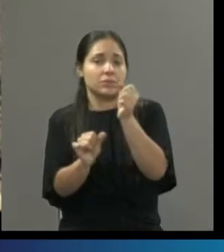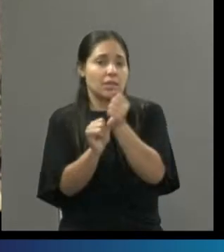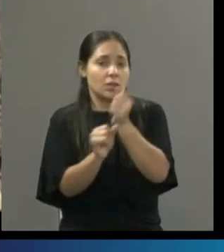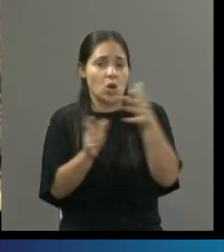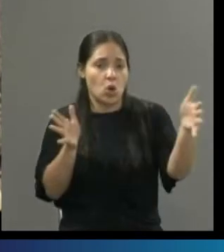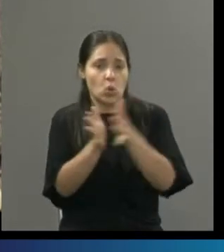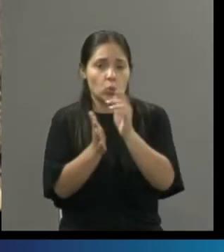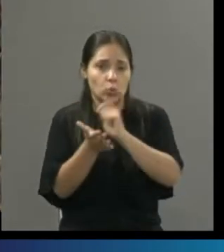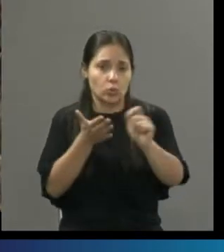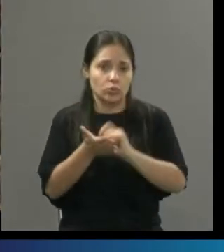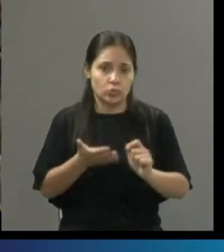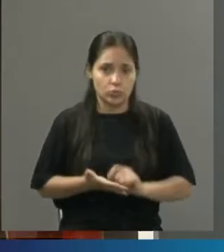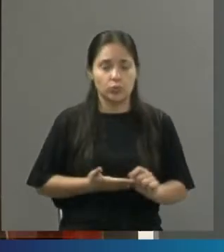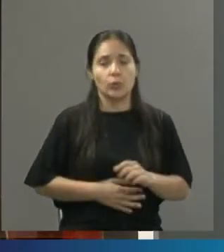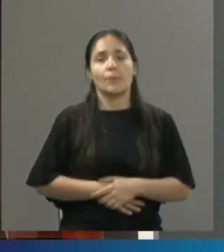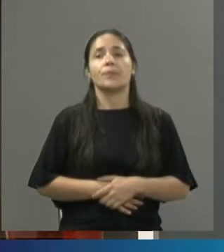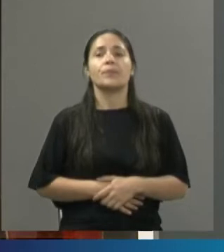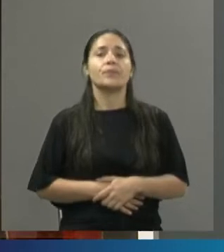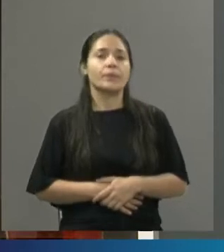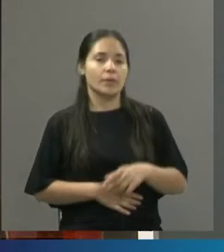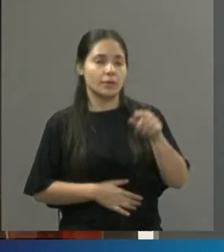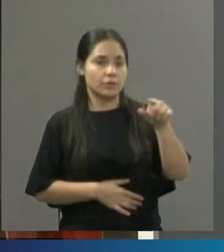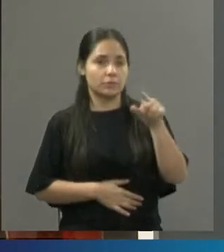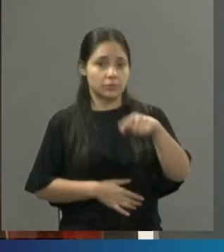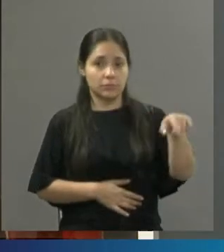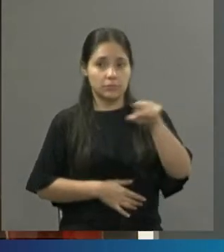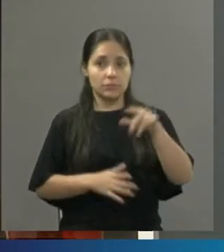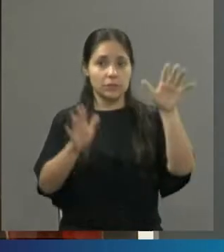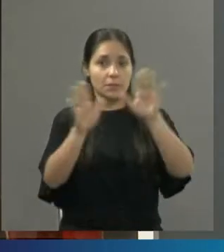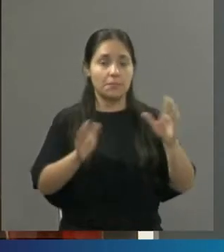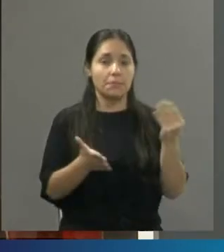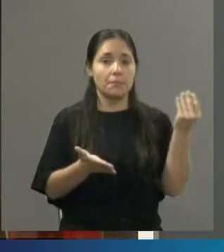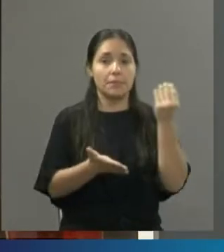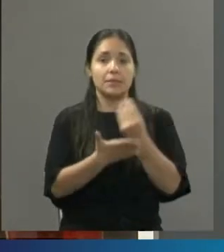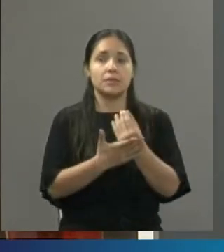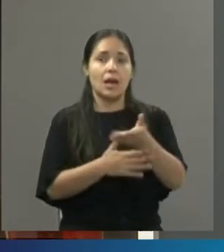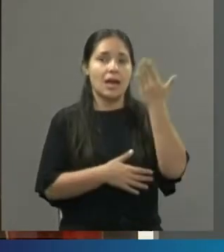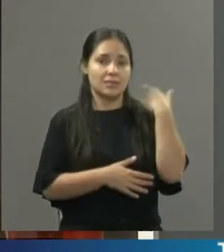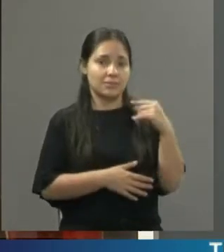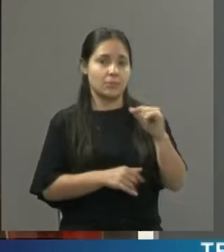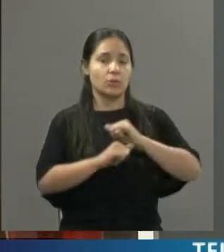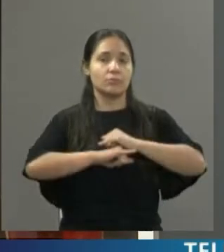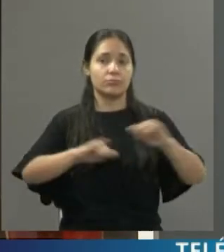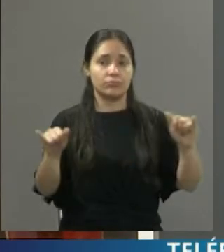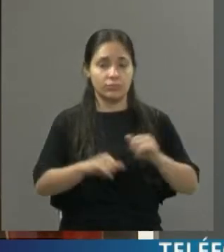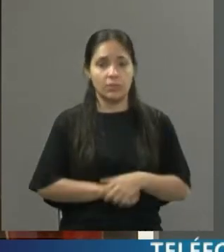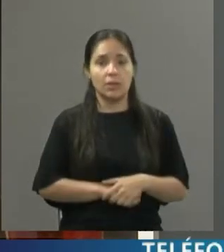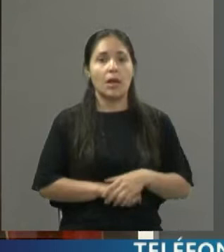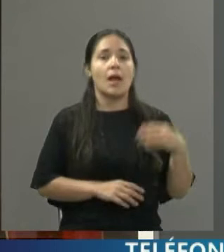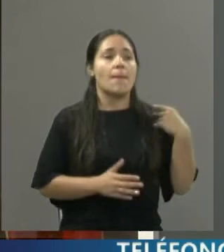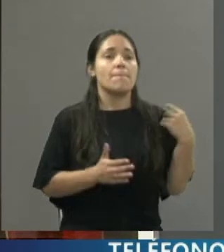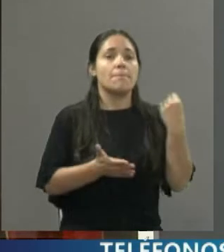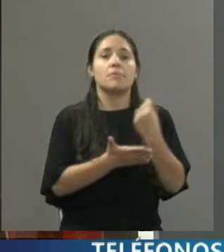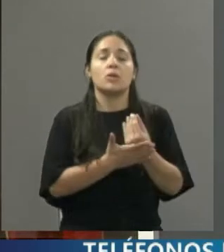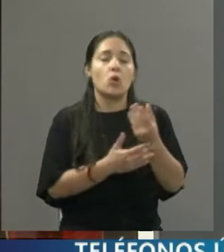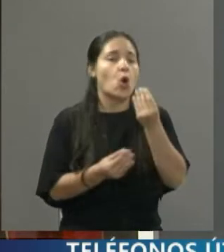juntas. Bianca, la presentación obviamente se ha hecho en las últimas horas. La pregunta es, ¿cómo fue esa presentación? Digo,